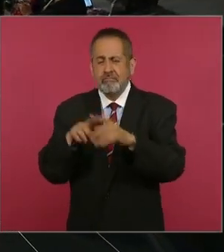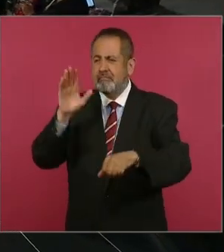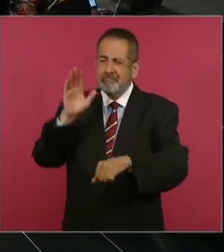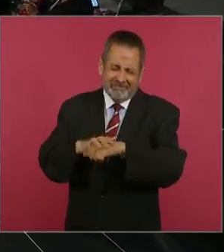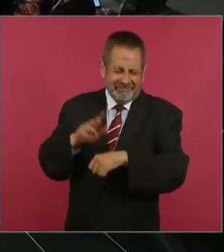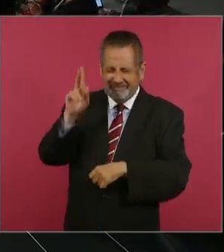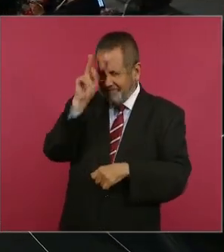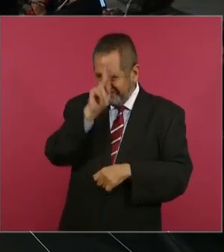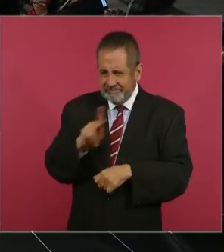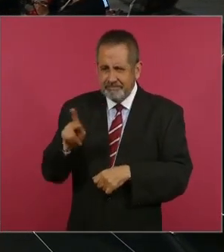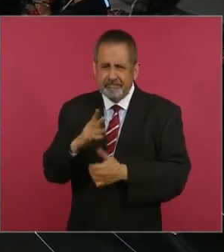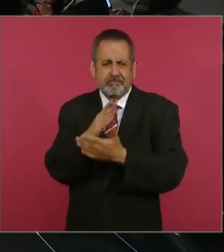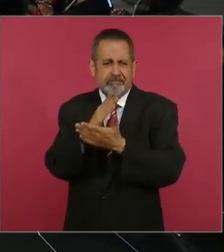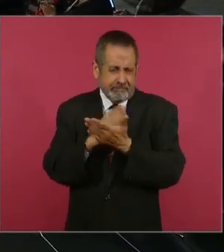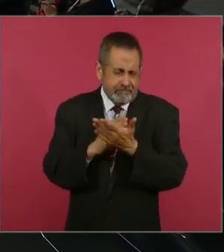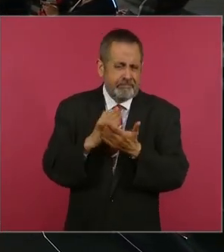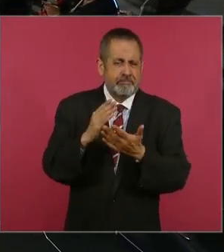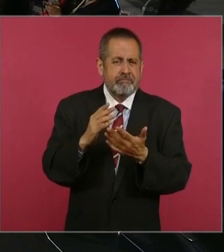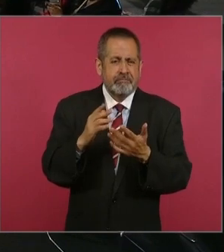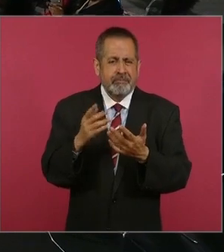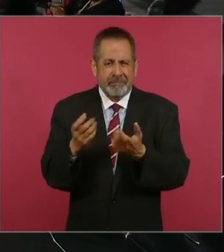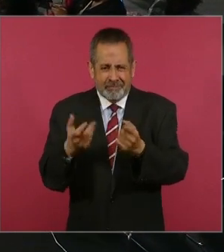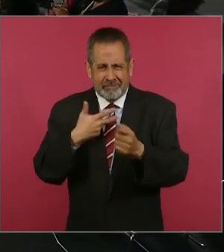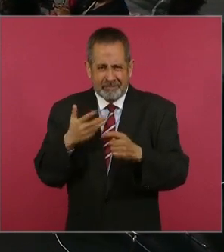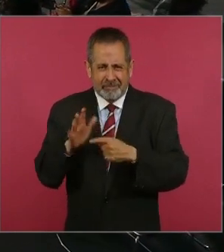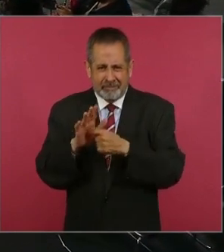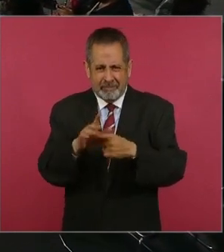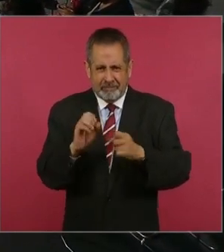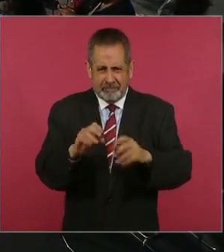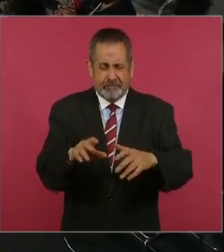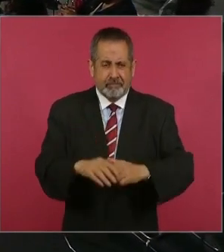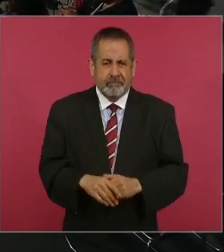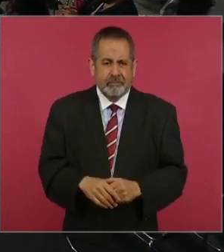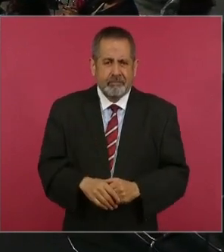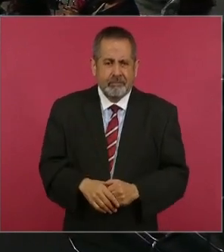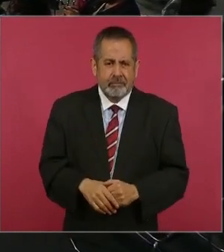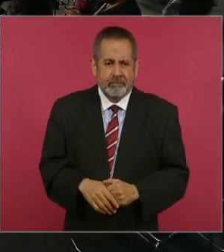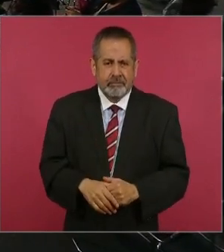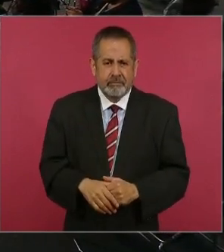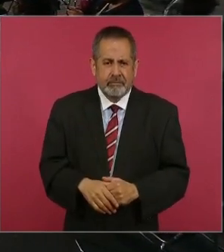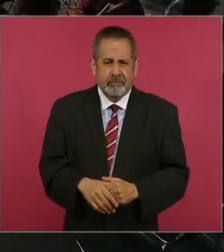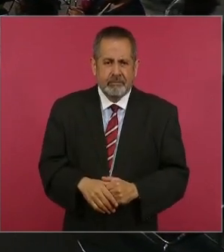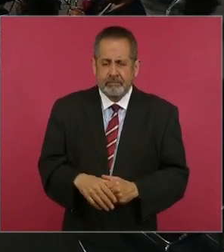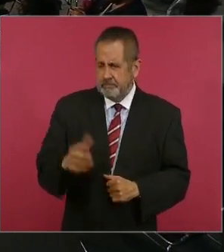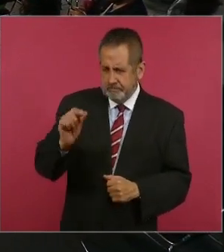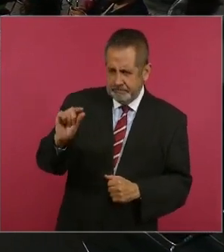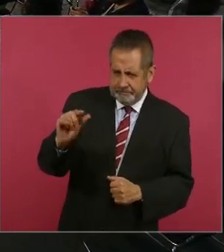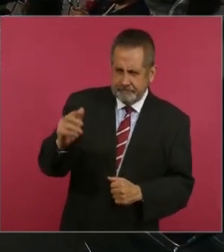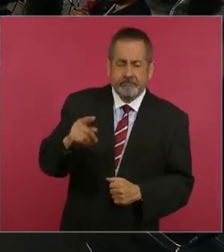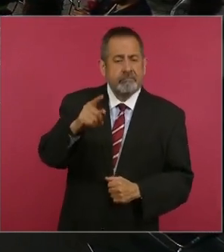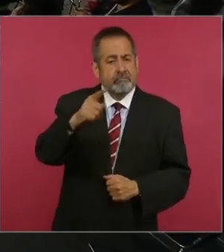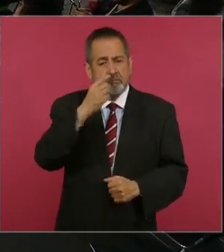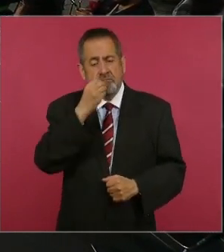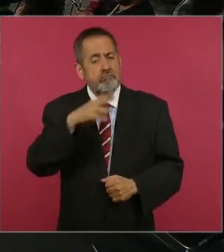afectadas menos afectadas no traes ahí a ver entonces es que es interesante Esto